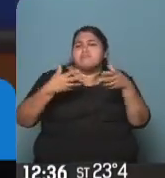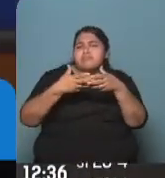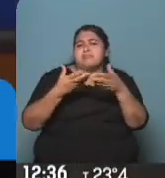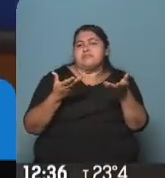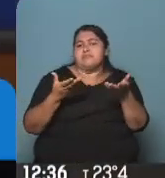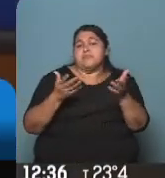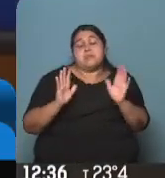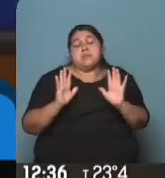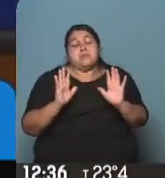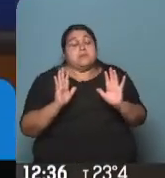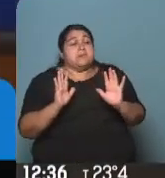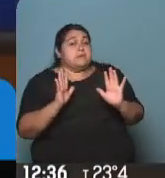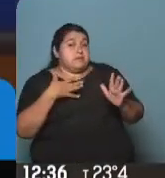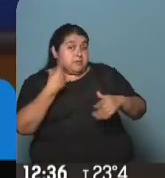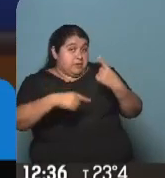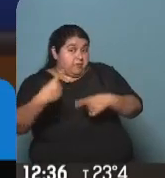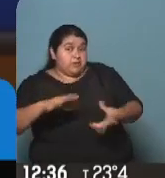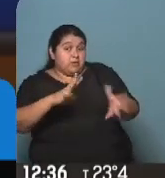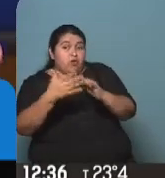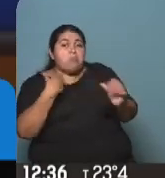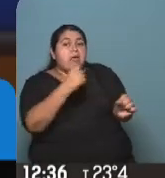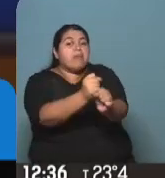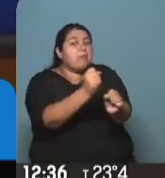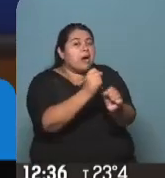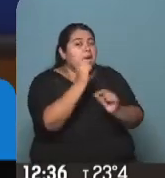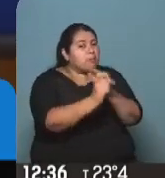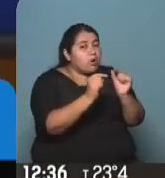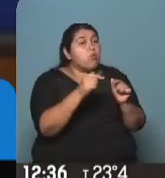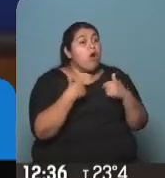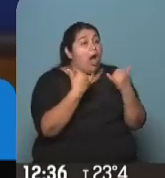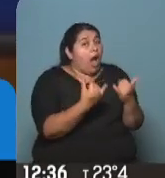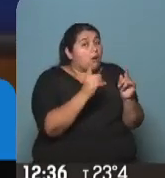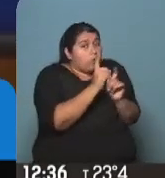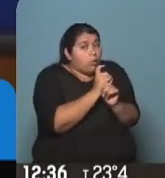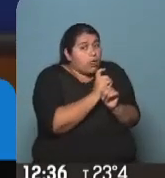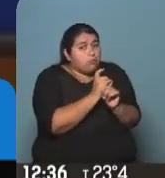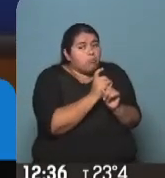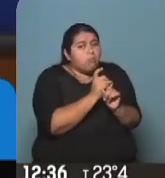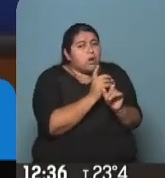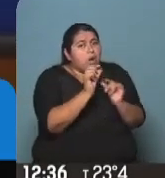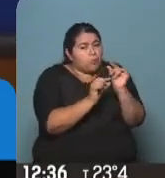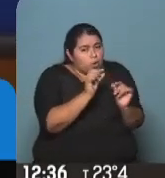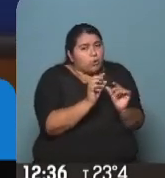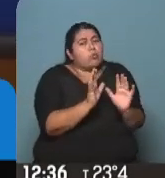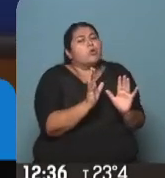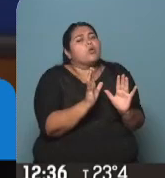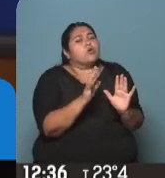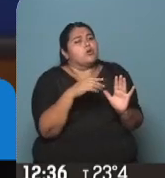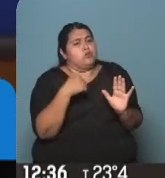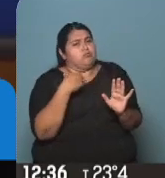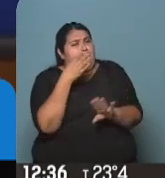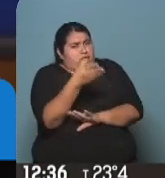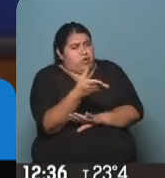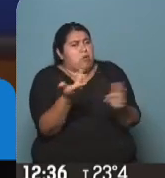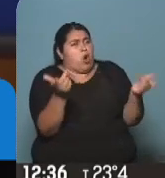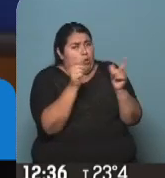que trabajar en distintas líneas. Por un lado, nosotros tenemos un problema que fue el que fuimos a dialogar en la